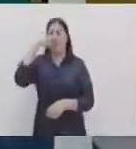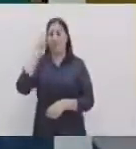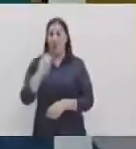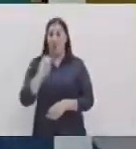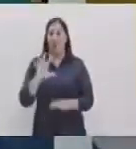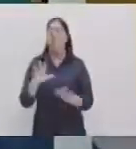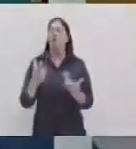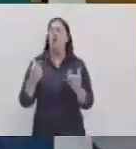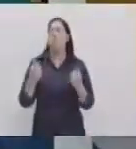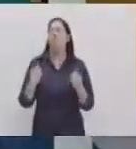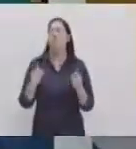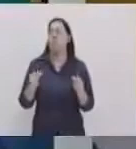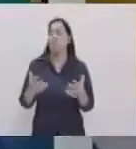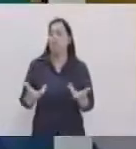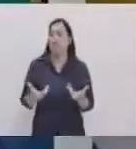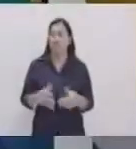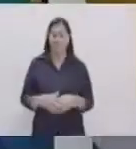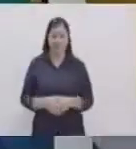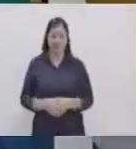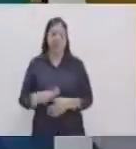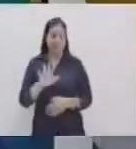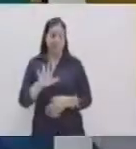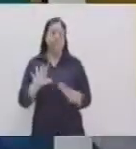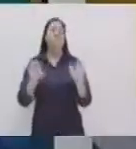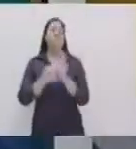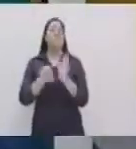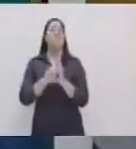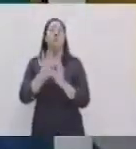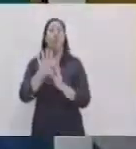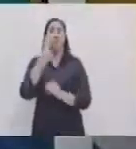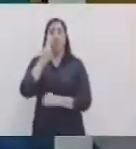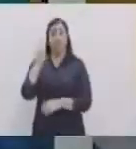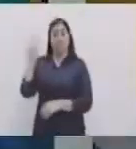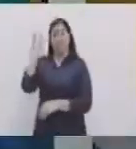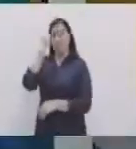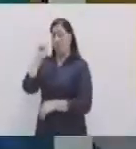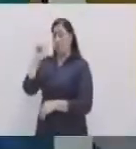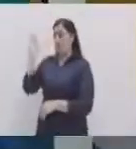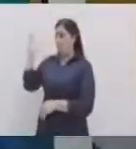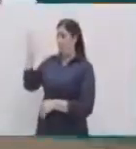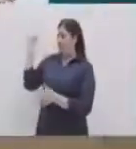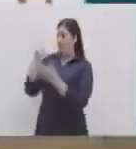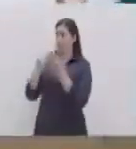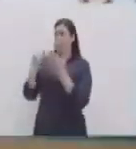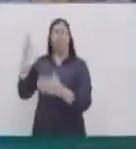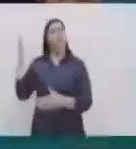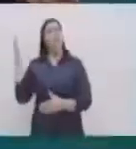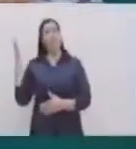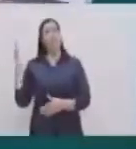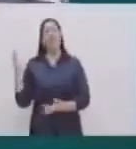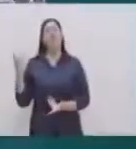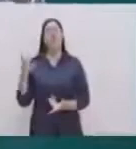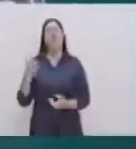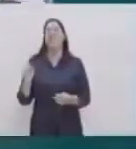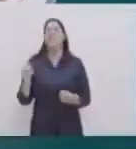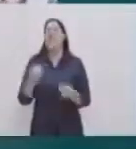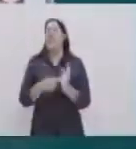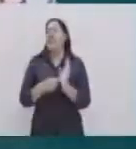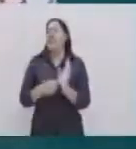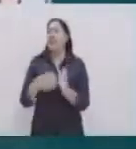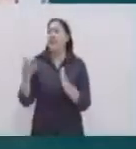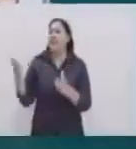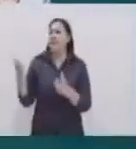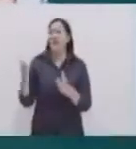vamos a hacer de una forma de juego. Por ejemplo, observa la primera imagen. Muy bien. ¿Qué nos están